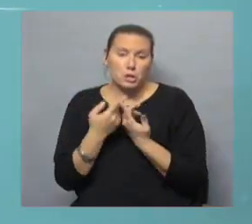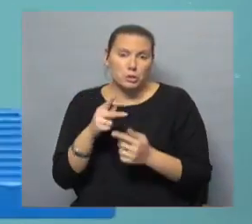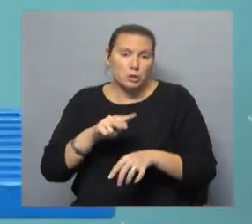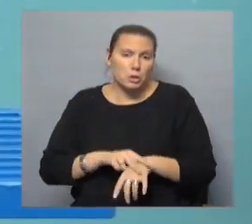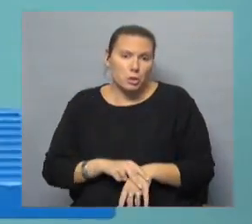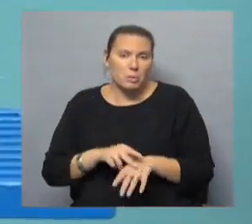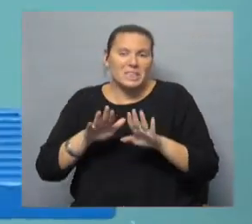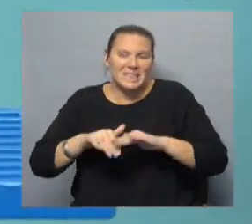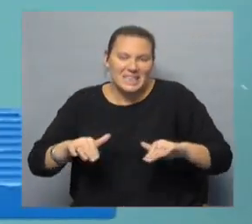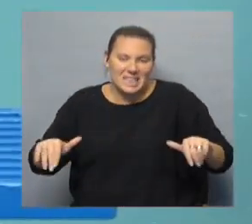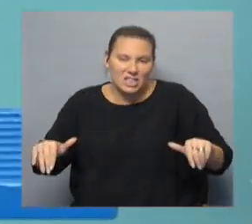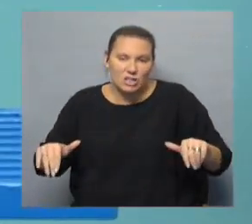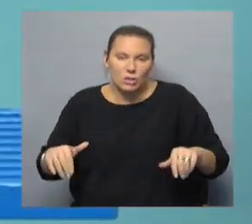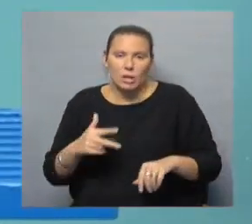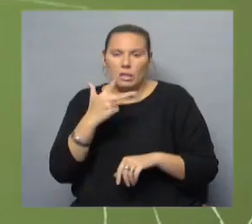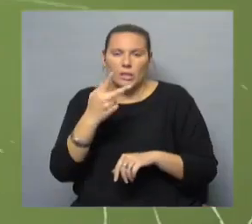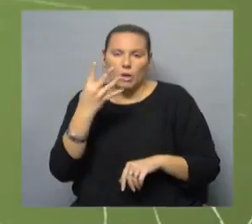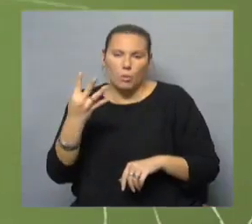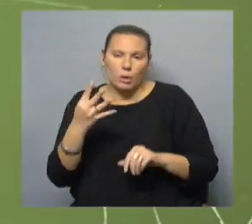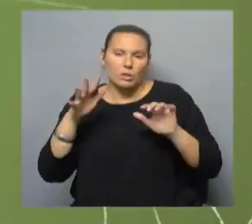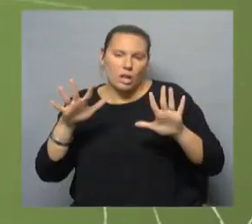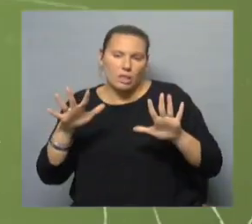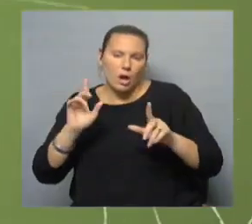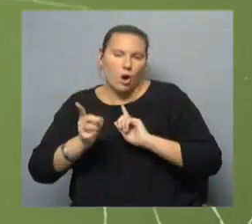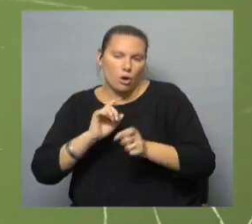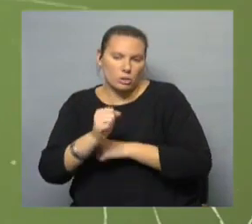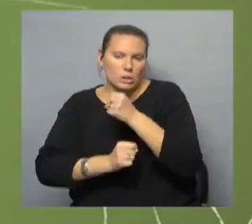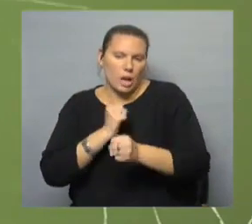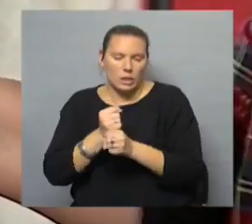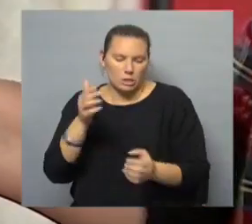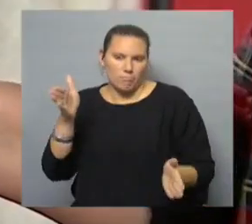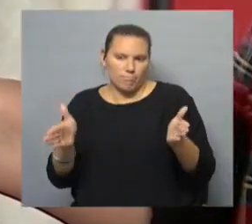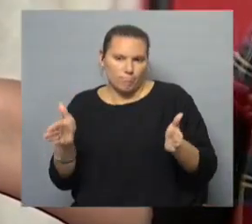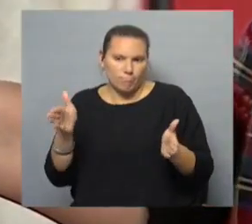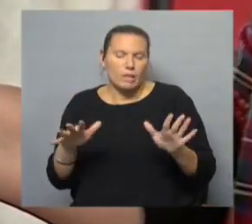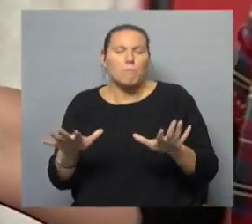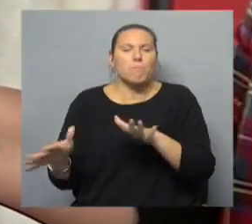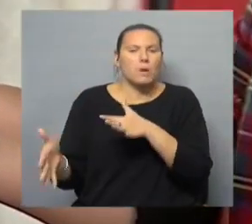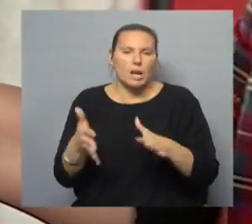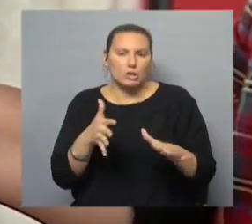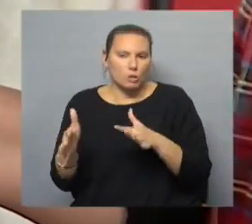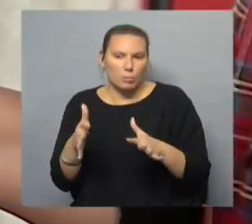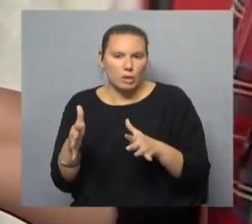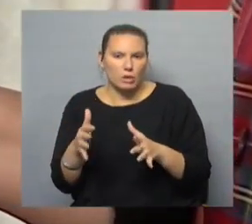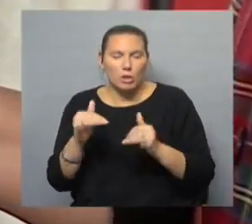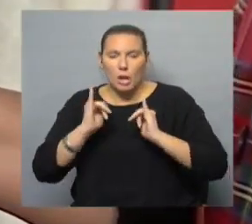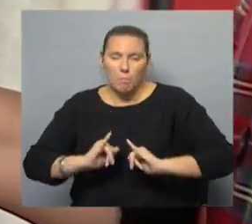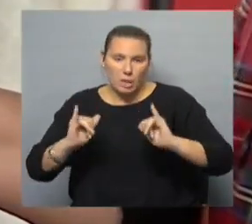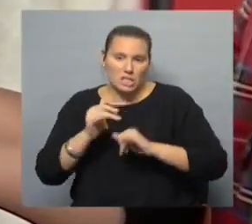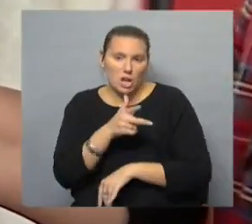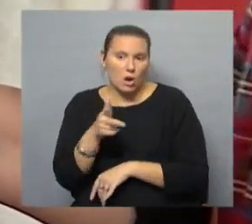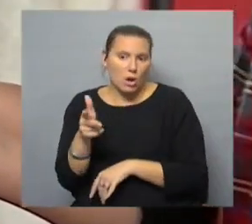para niños entre 3, 4 y 10, 11 años, que es más o menos la franja etaria de Paseo Animado, así